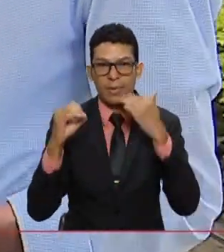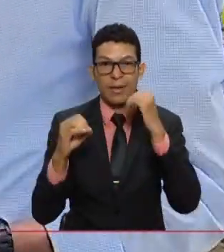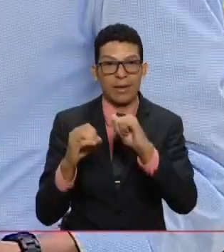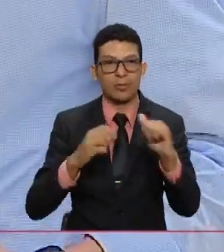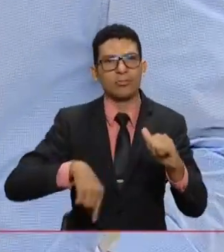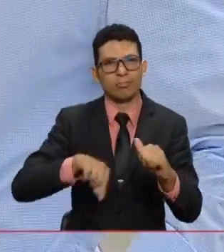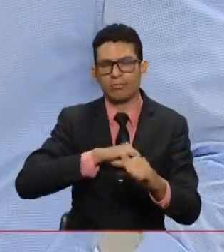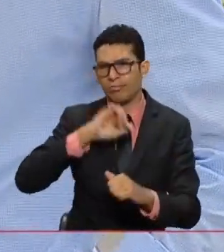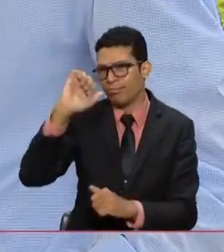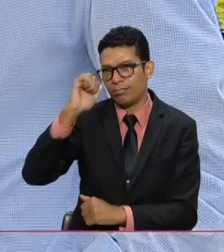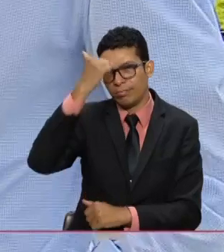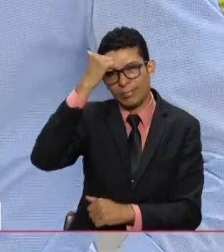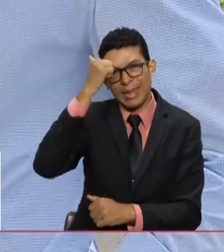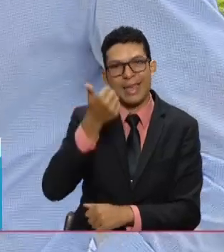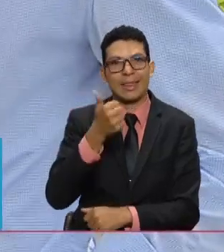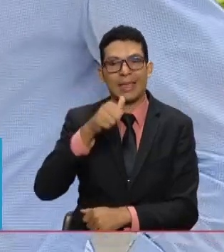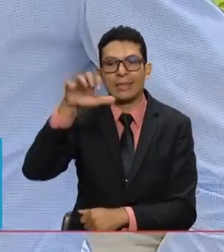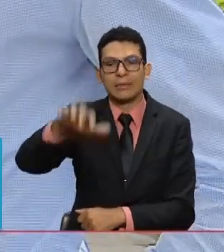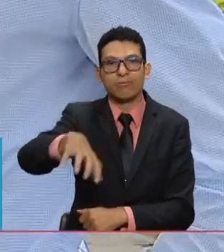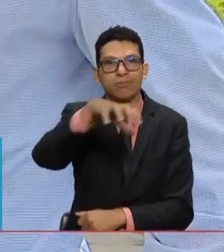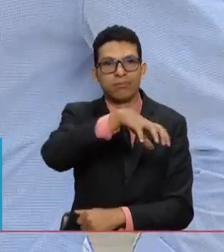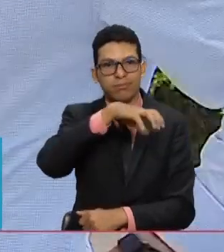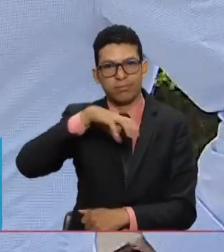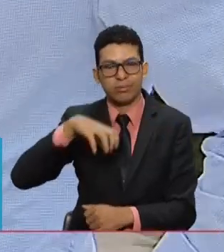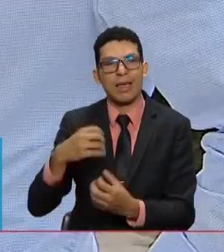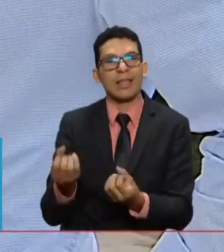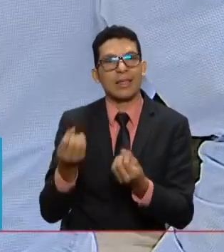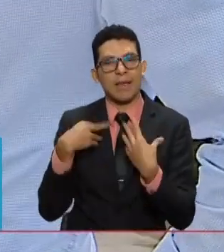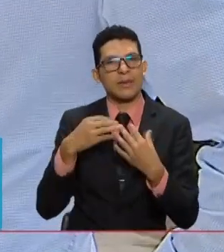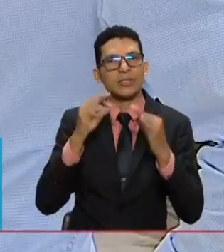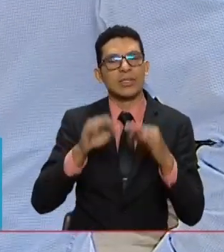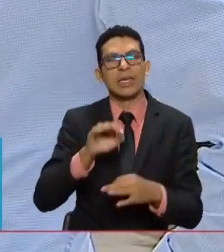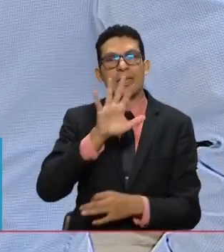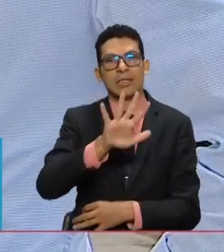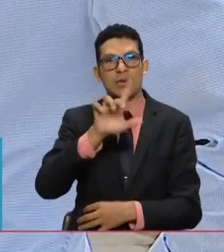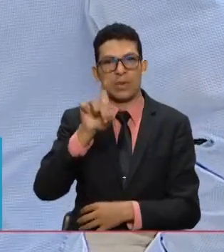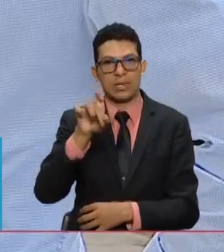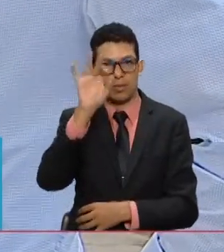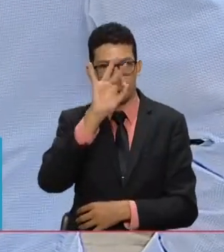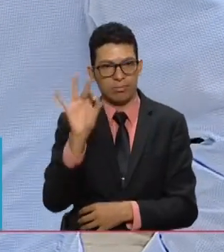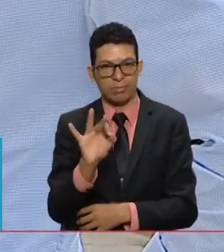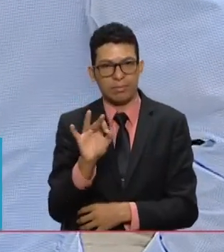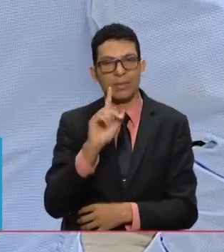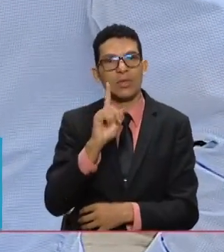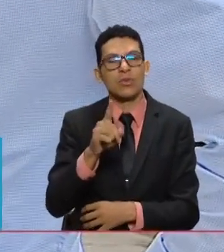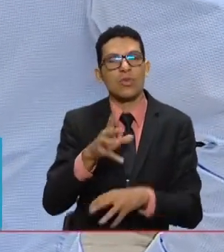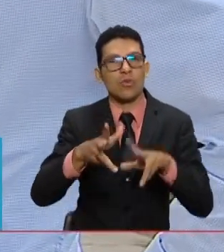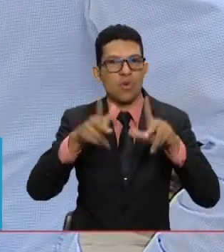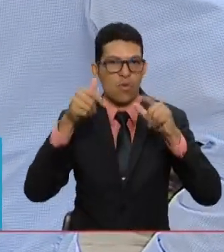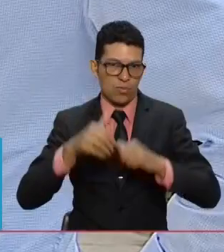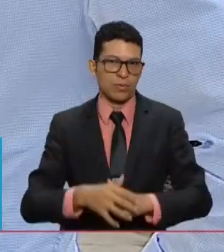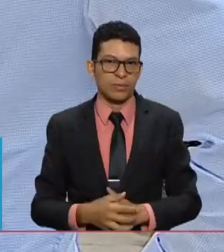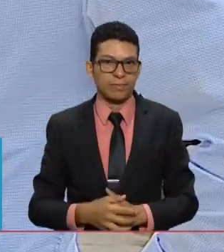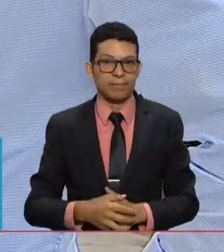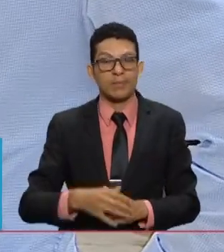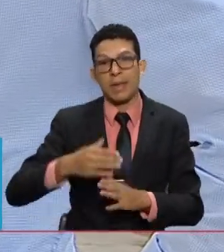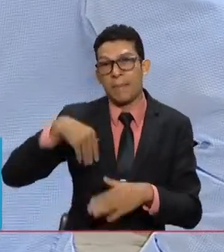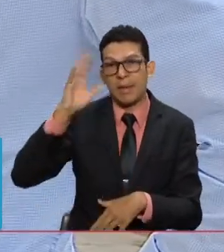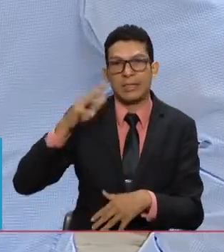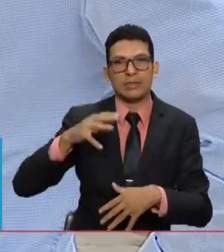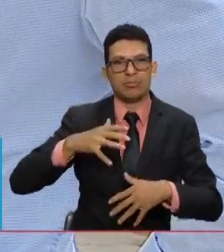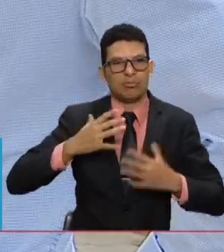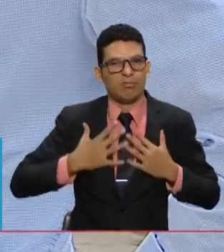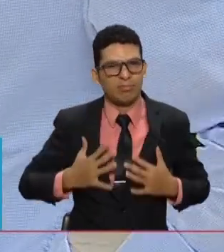10 estaciones que nos estaban generando a nosotros básicamente el 56% de los delitos de hurto, sobre todo el